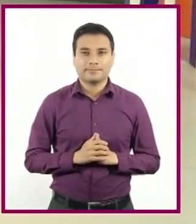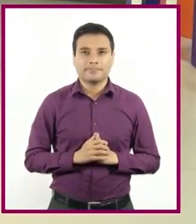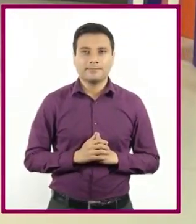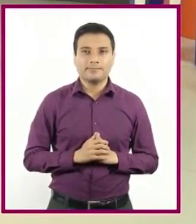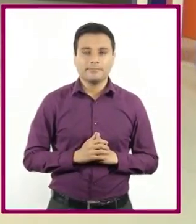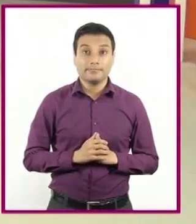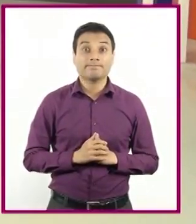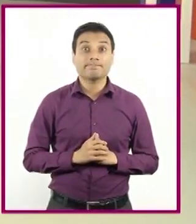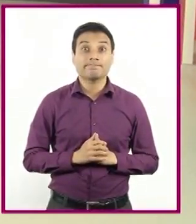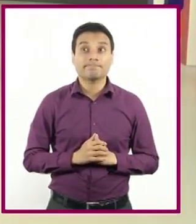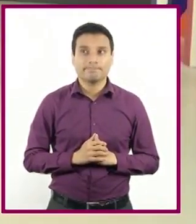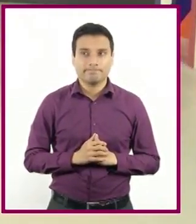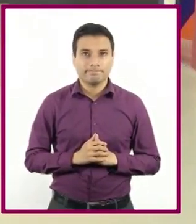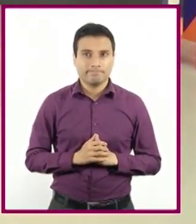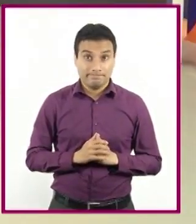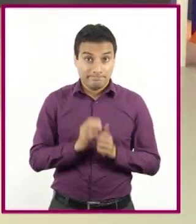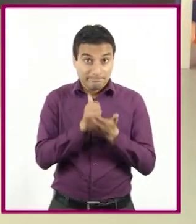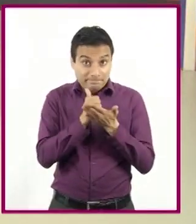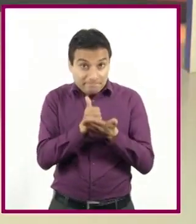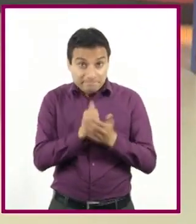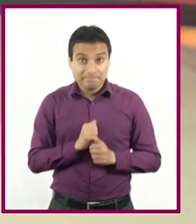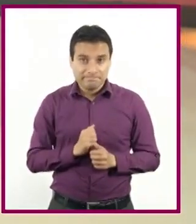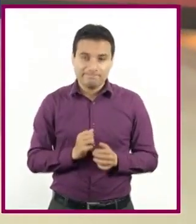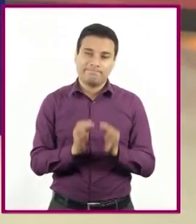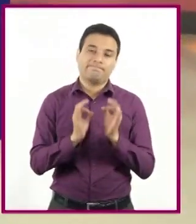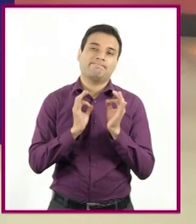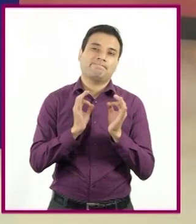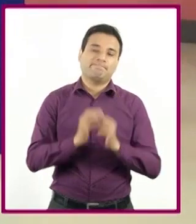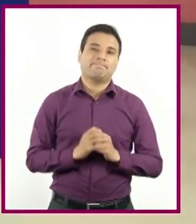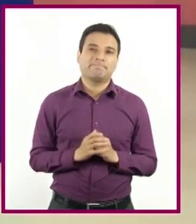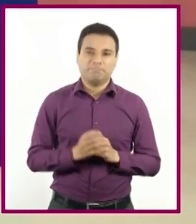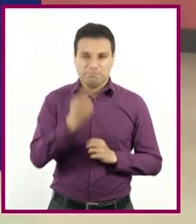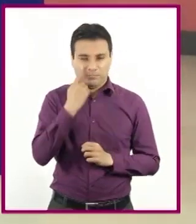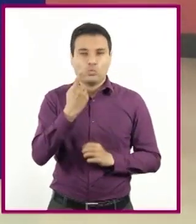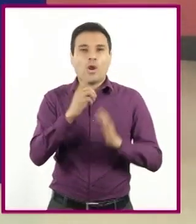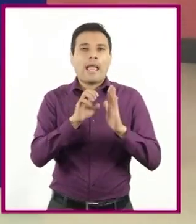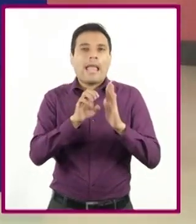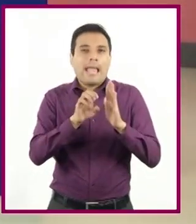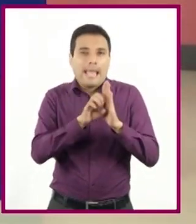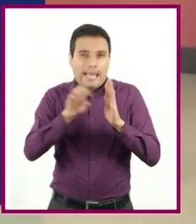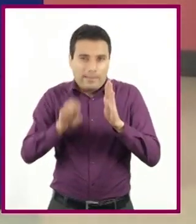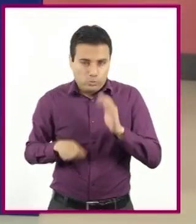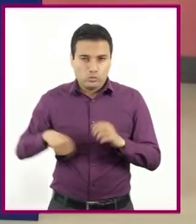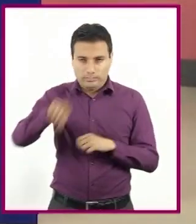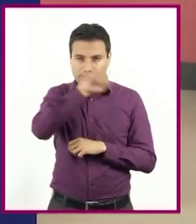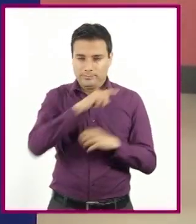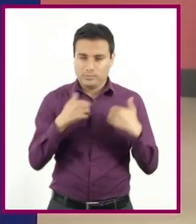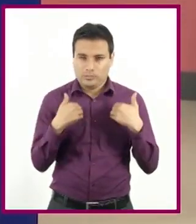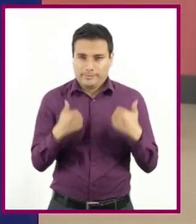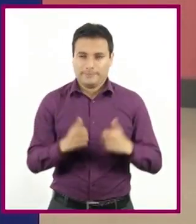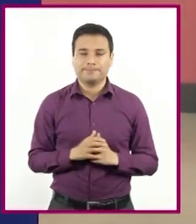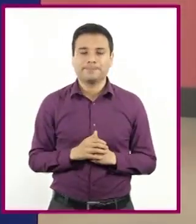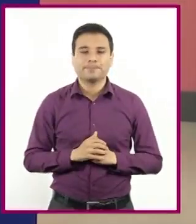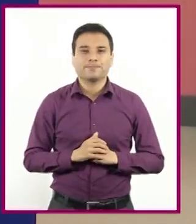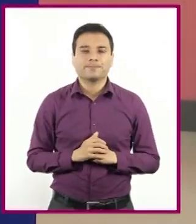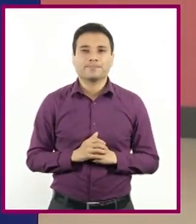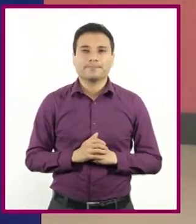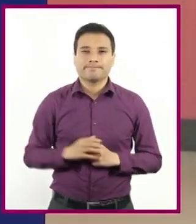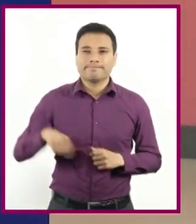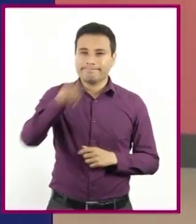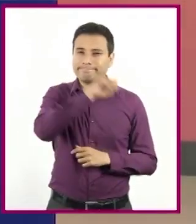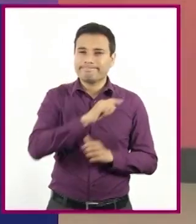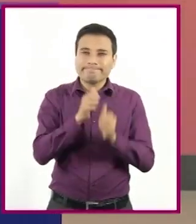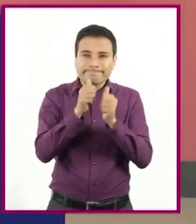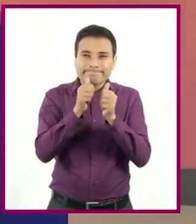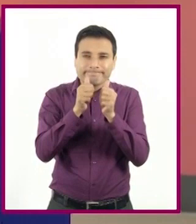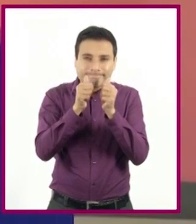¿Qué tal? ¿Les sirvió? ¿Verdad que sí? Analicemos un ejemplo para que entiendan mejor. Presten mucha